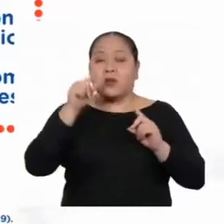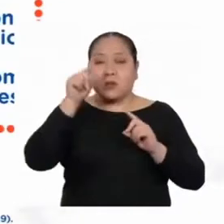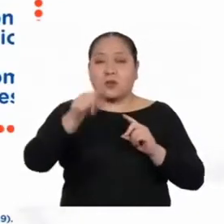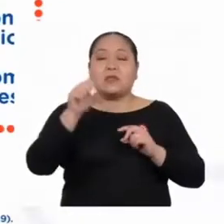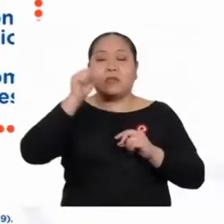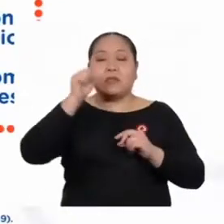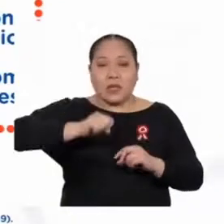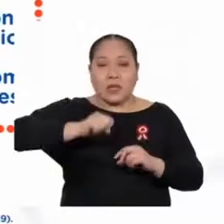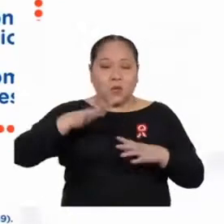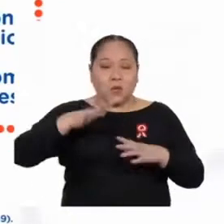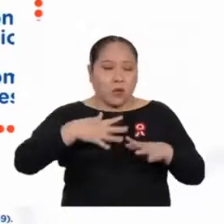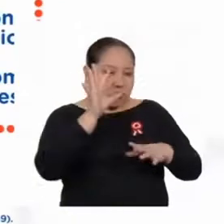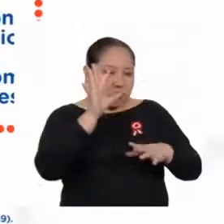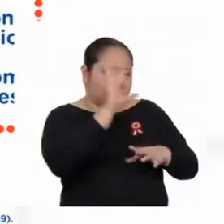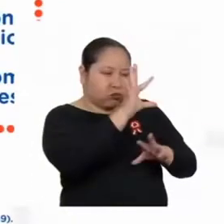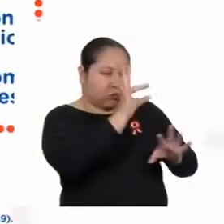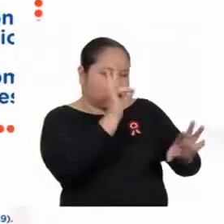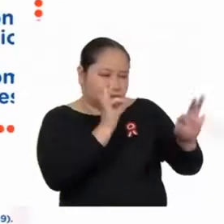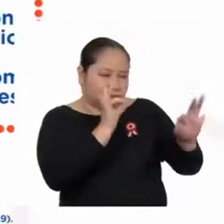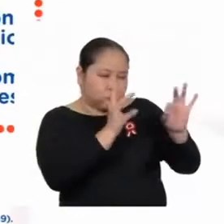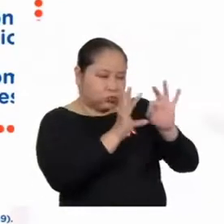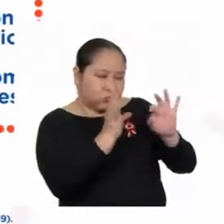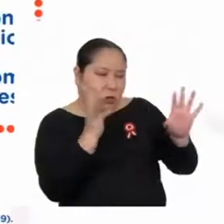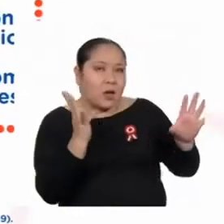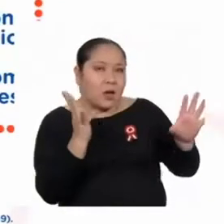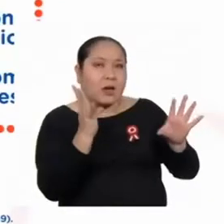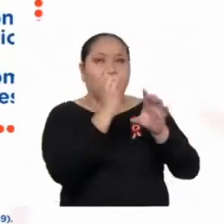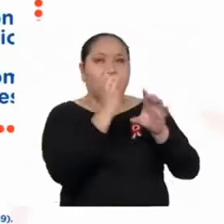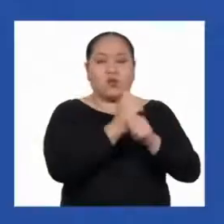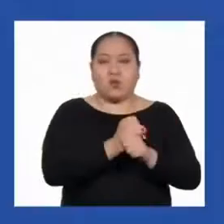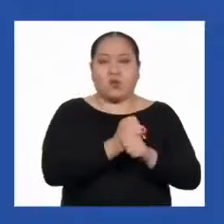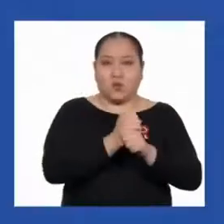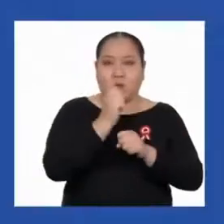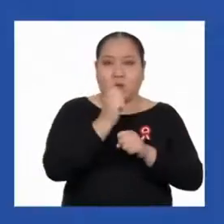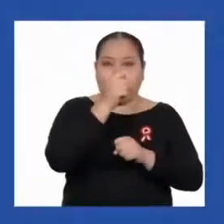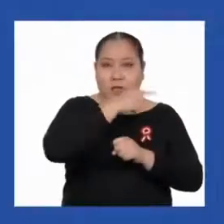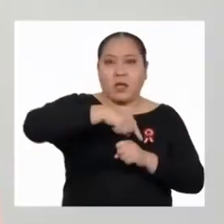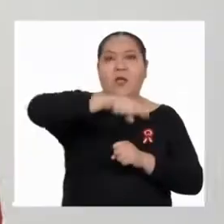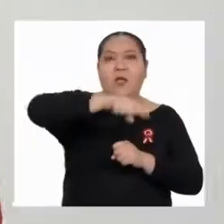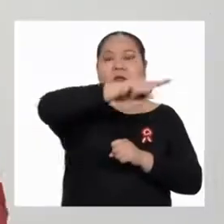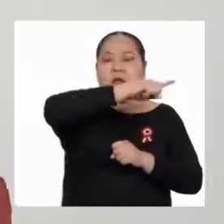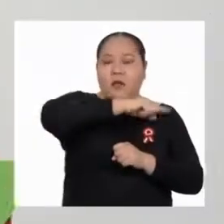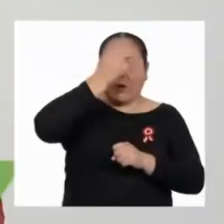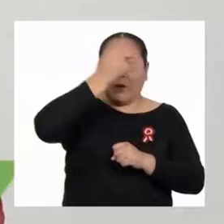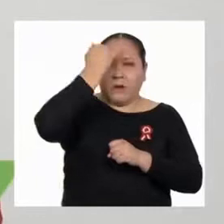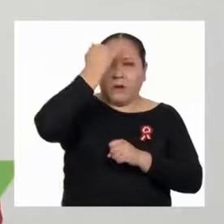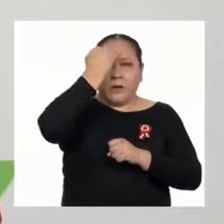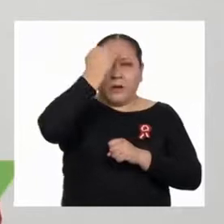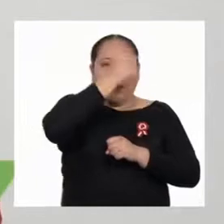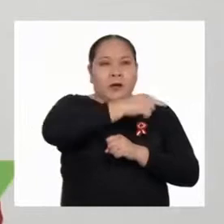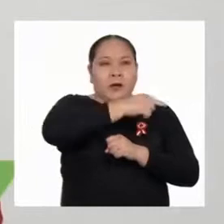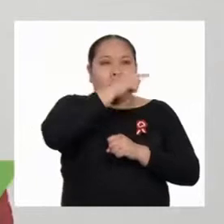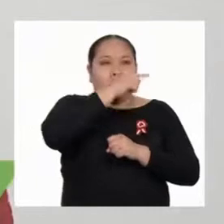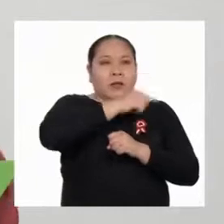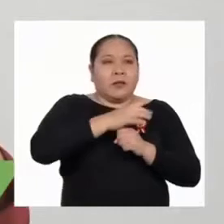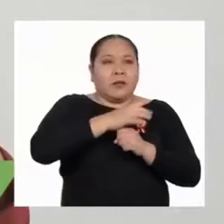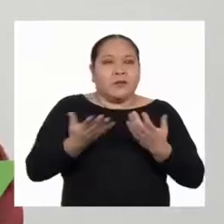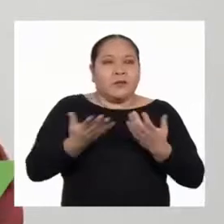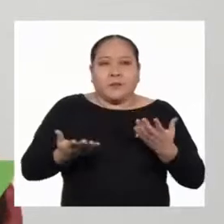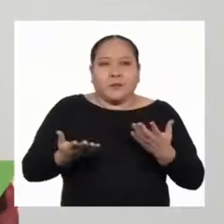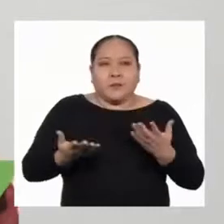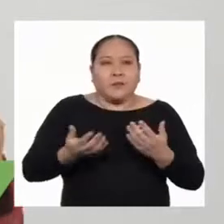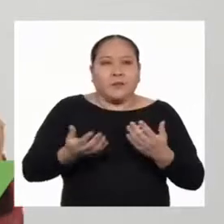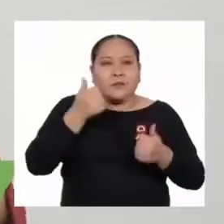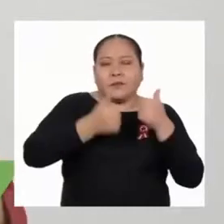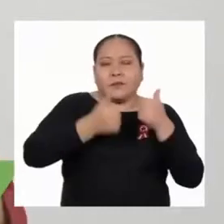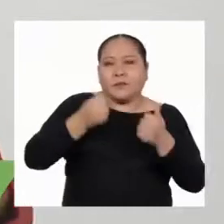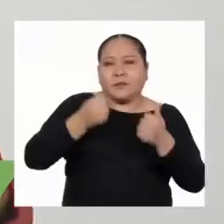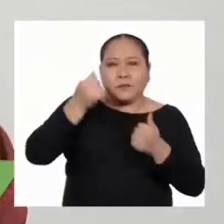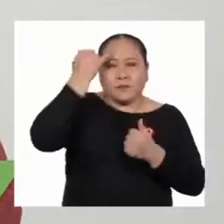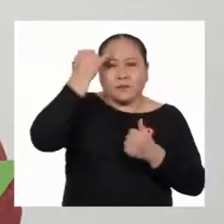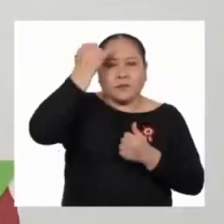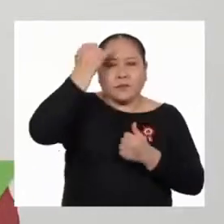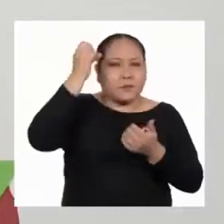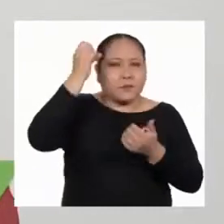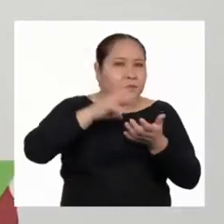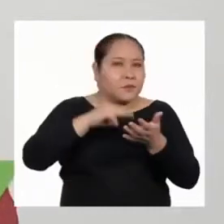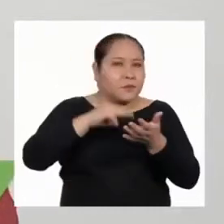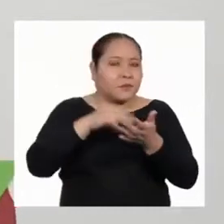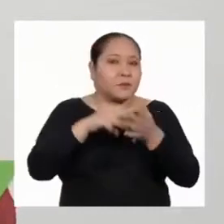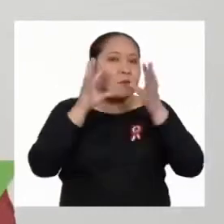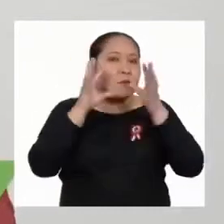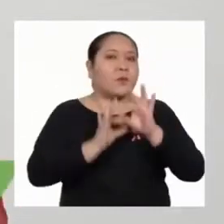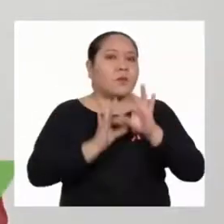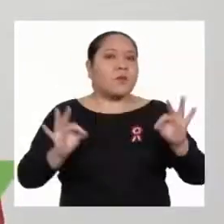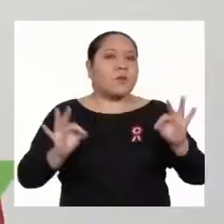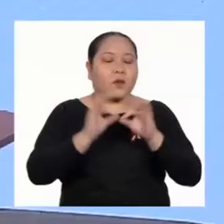puede derivar como una conclusión lógica de ella. Entonces, ¿cuál es la idea más importante que